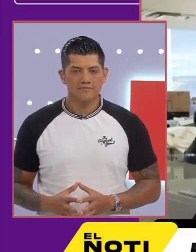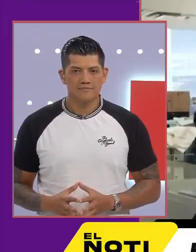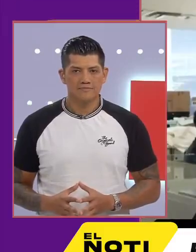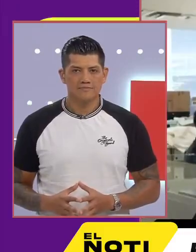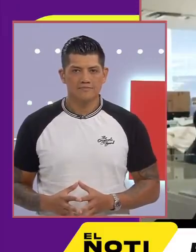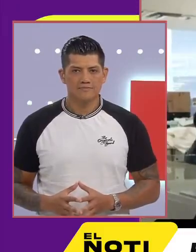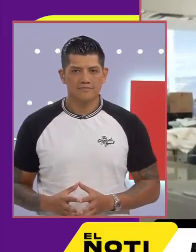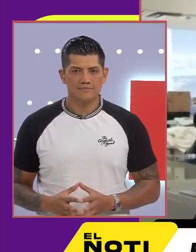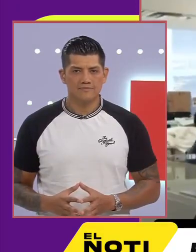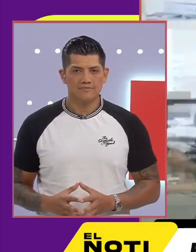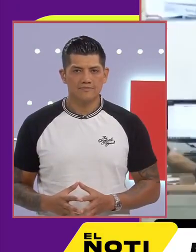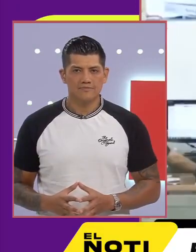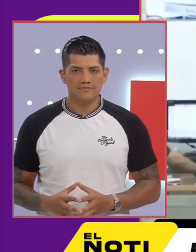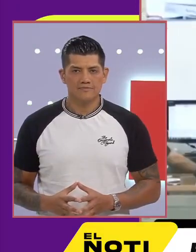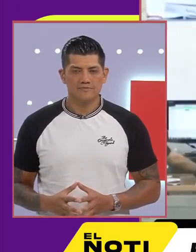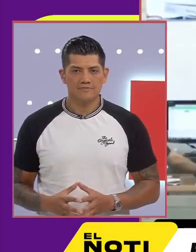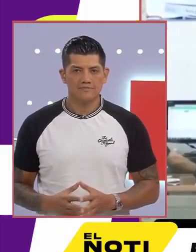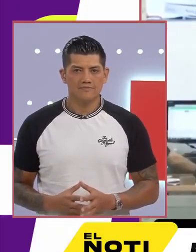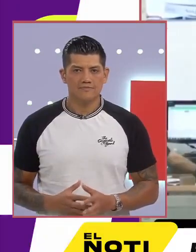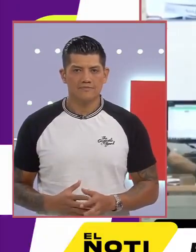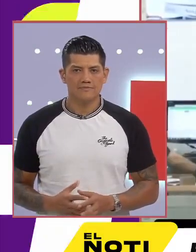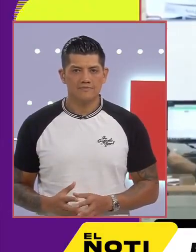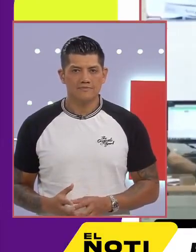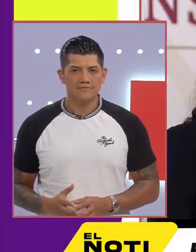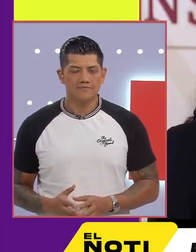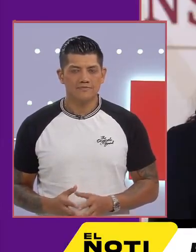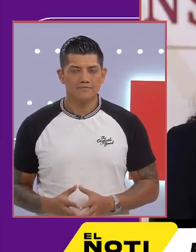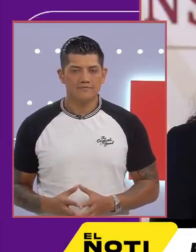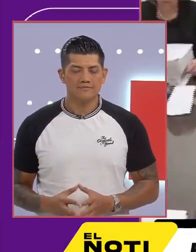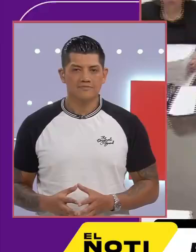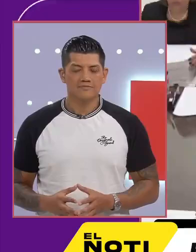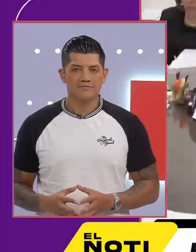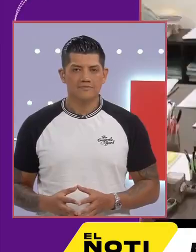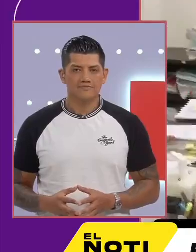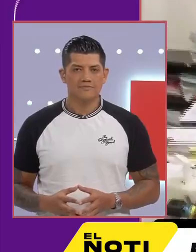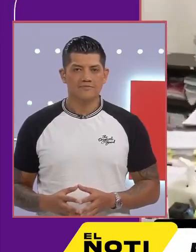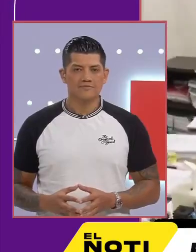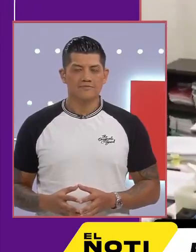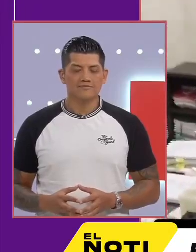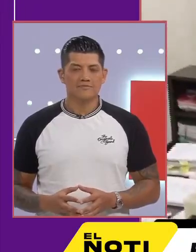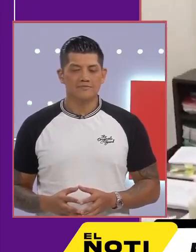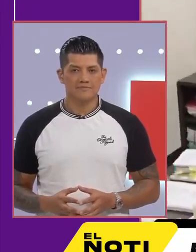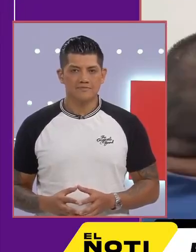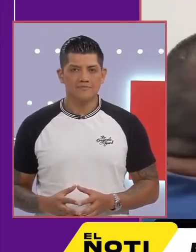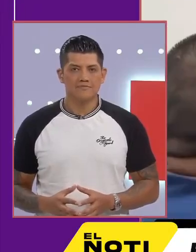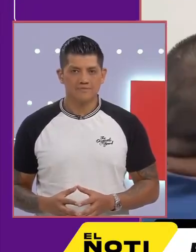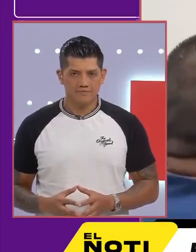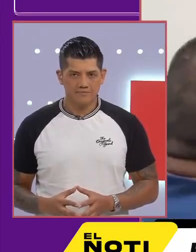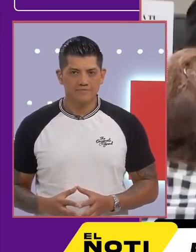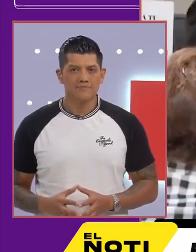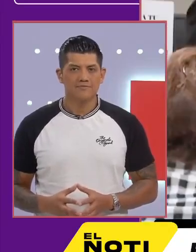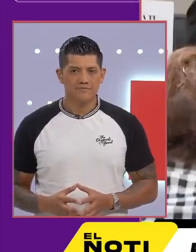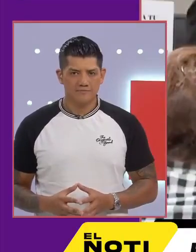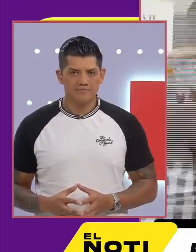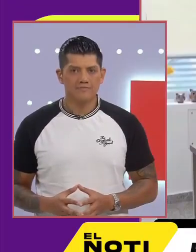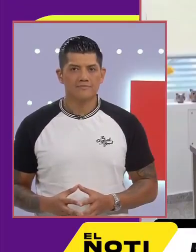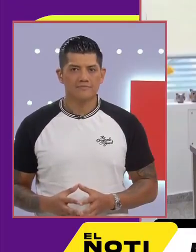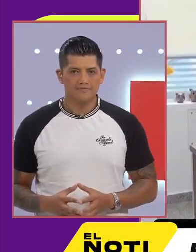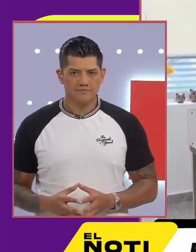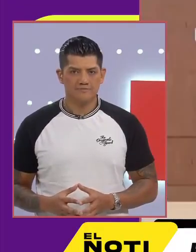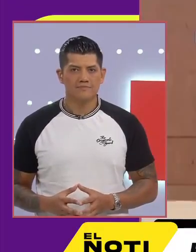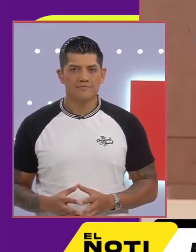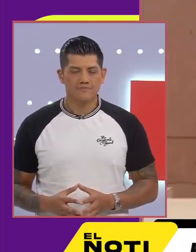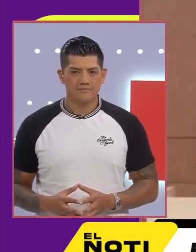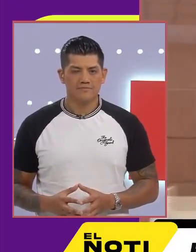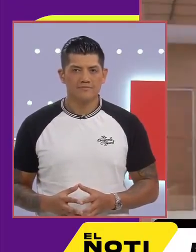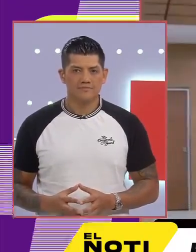utilizado políticamente muchísimo para trabar sobre todo desarrollo de obras públicas. Os recordemos el Tren Maya,